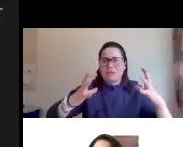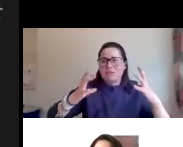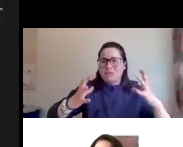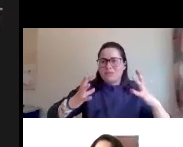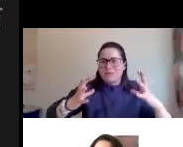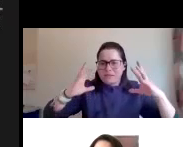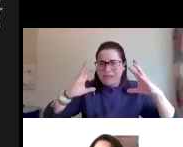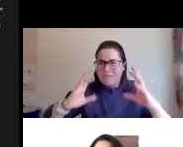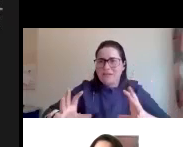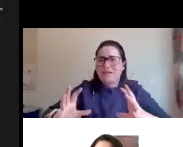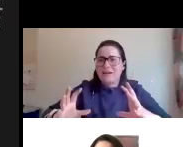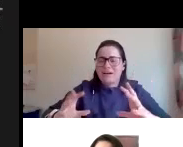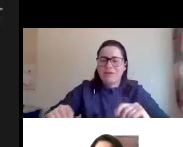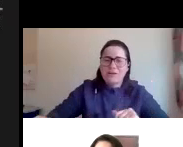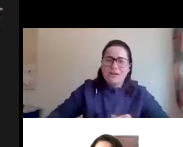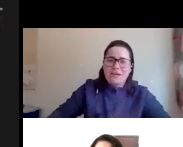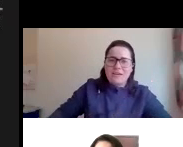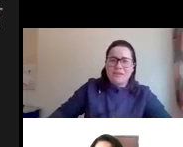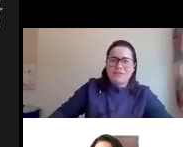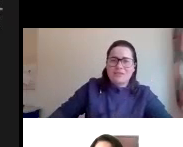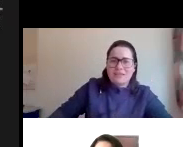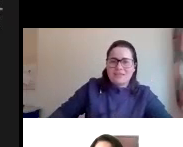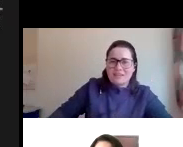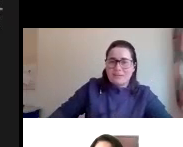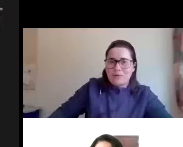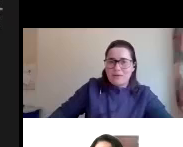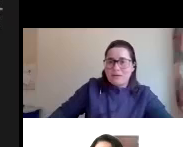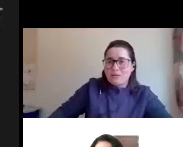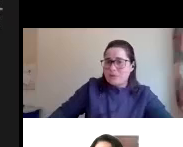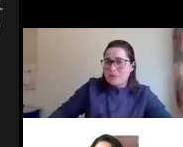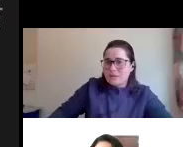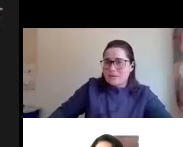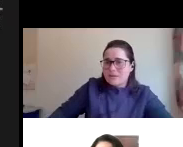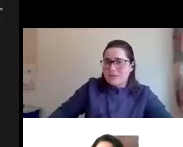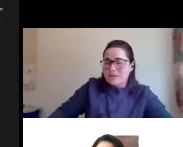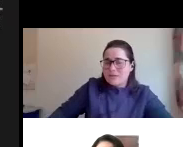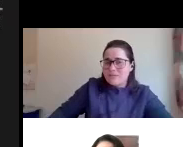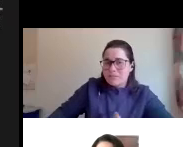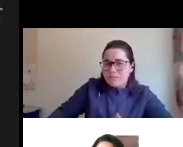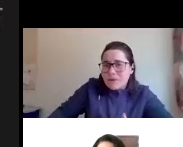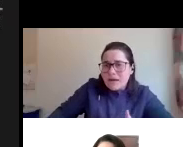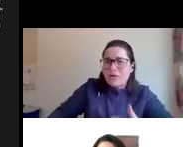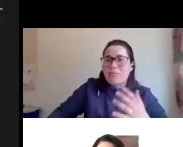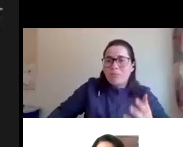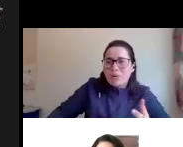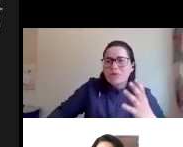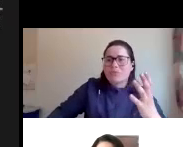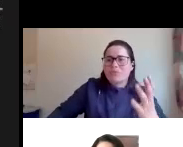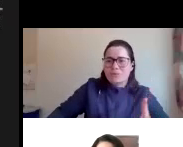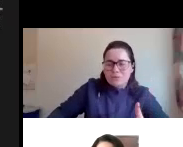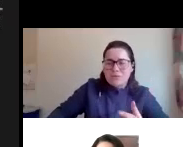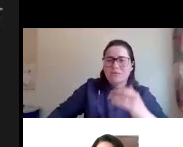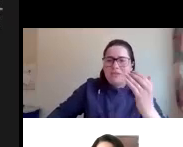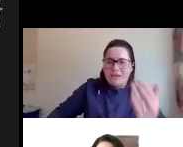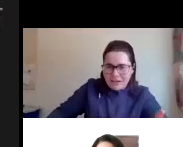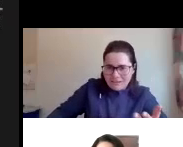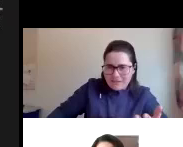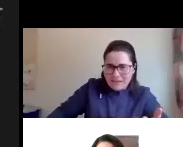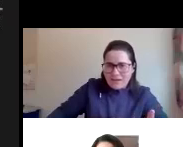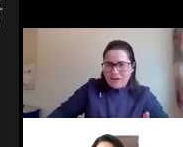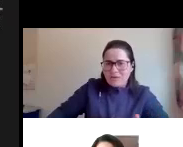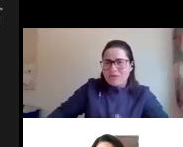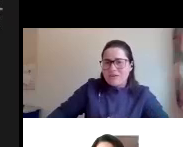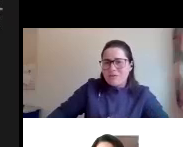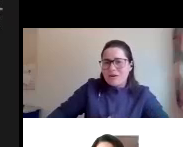los nutrientes principales que alimentan al lago y que entonces hace que vuelva un lago poco productivo sin